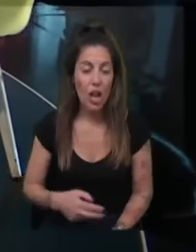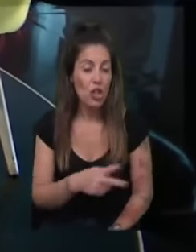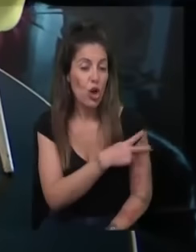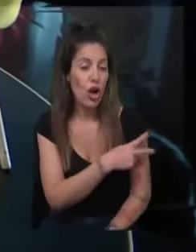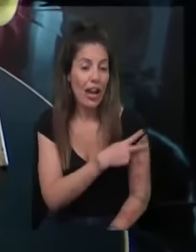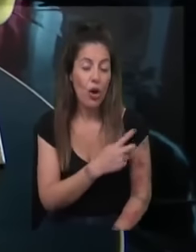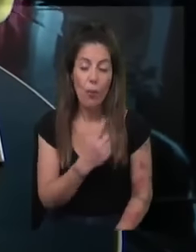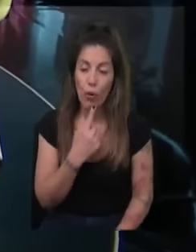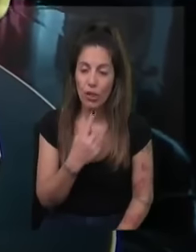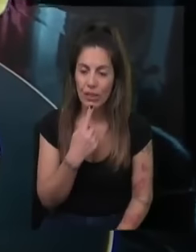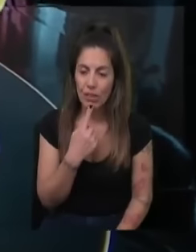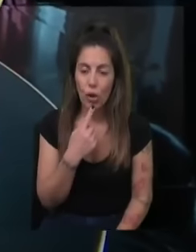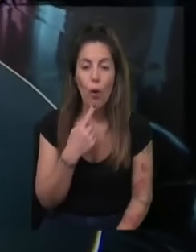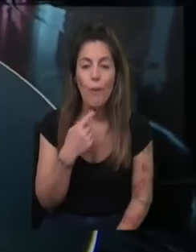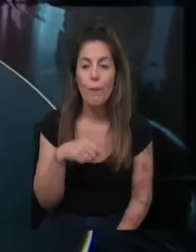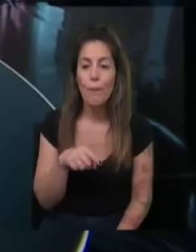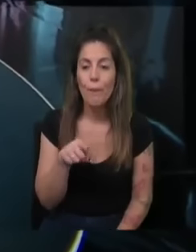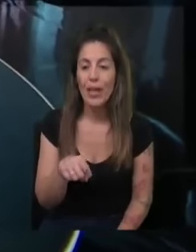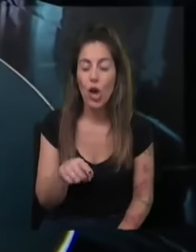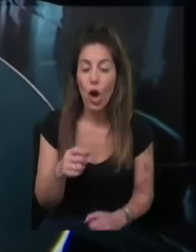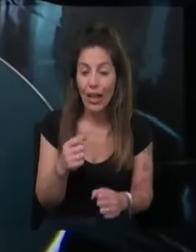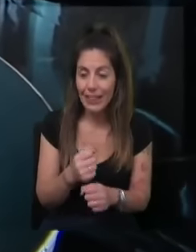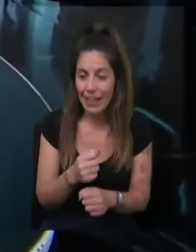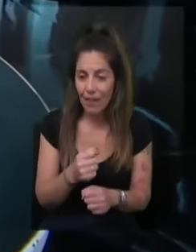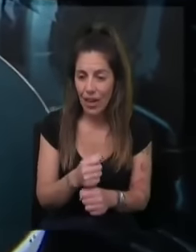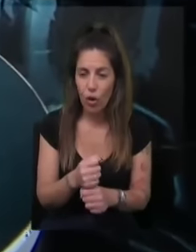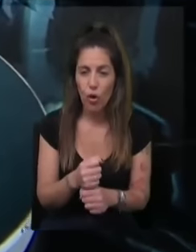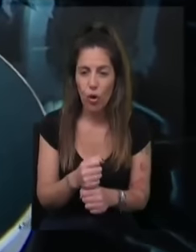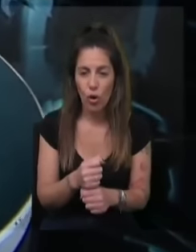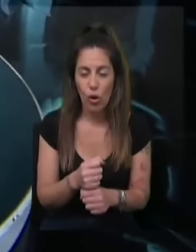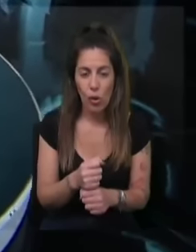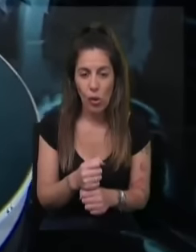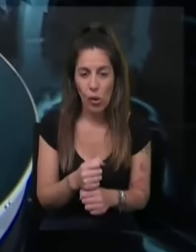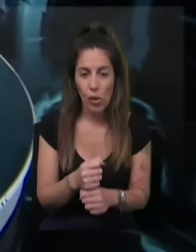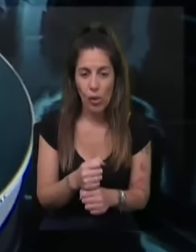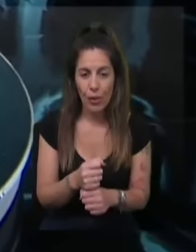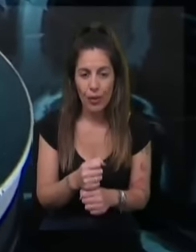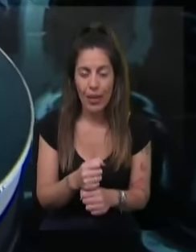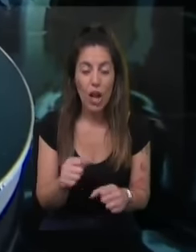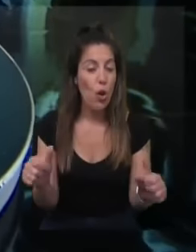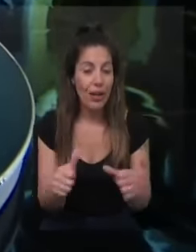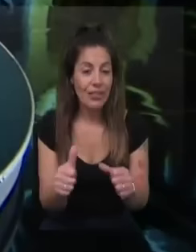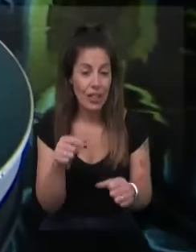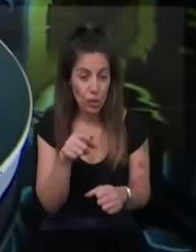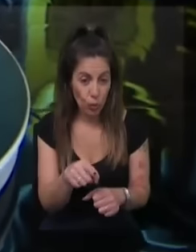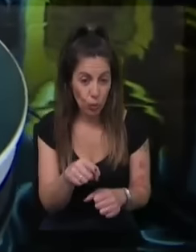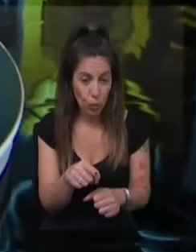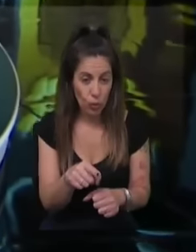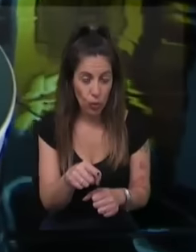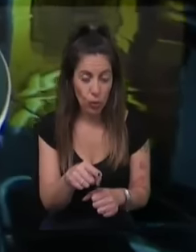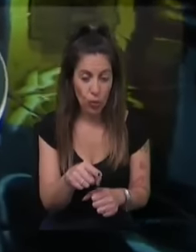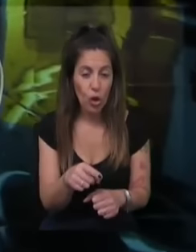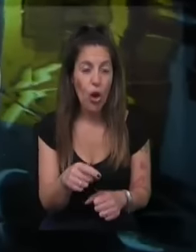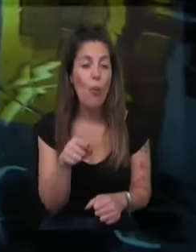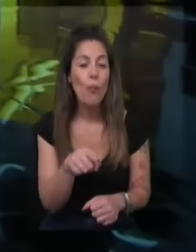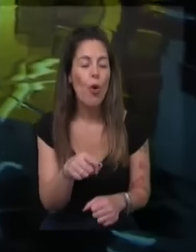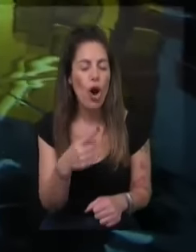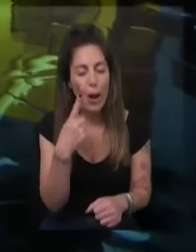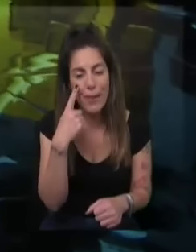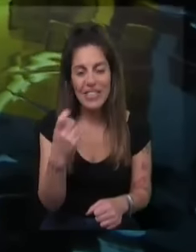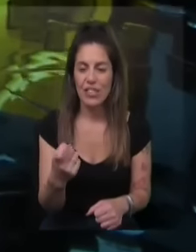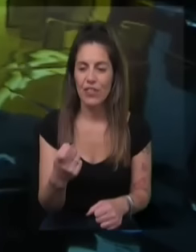políticos pero el ejercicio es el que lo llevas prácticamente tú vos